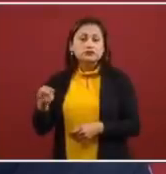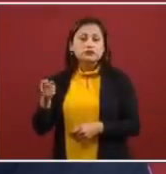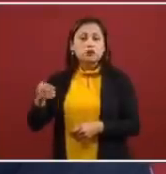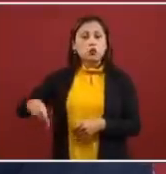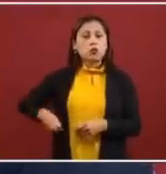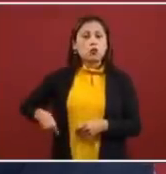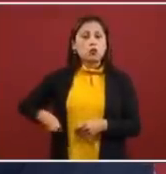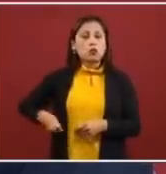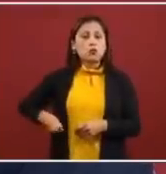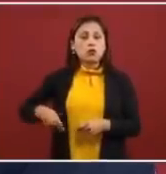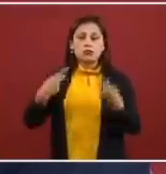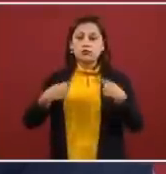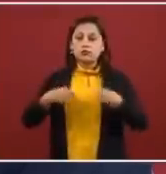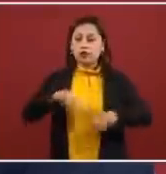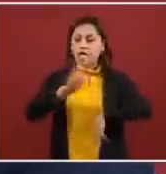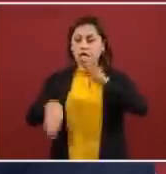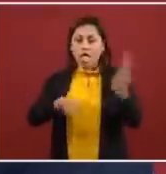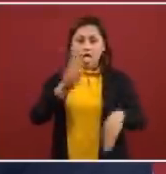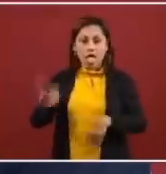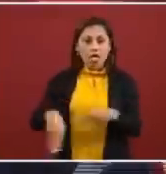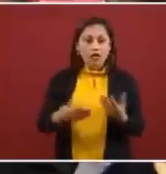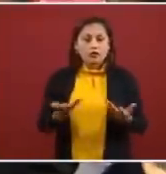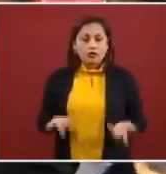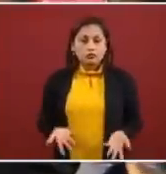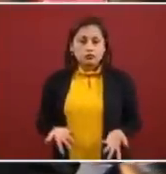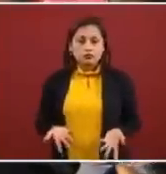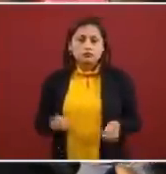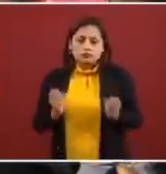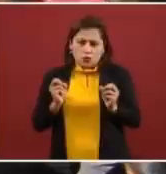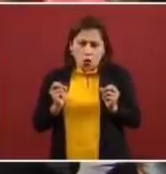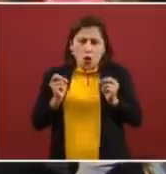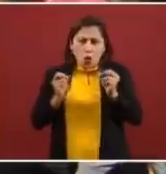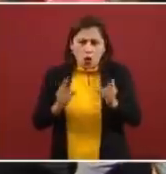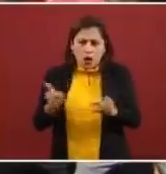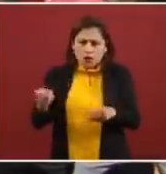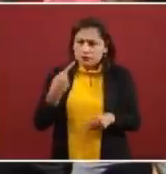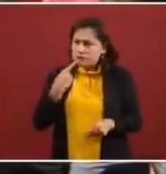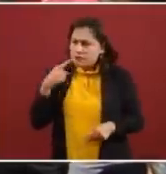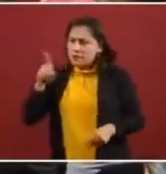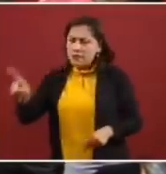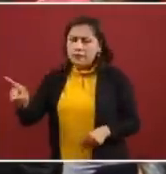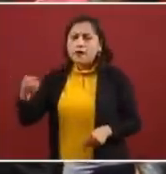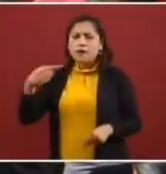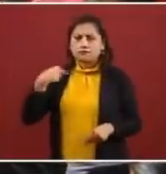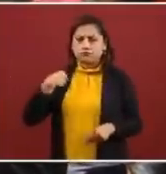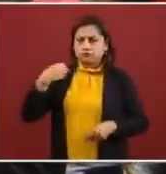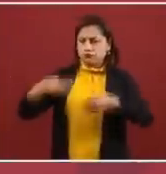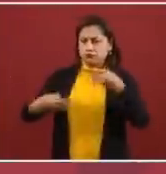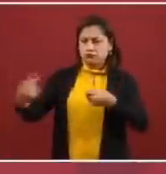cementerio entonces si me gustaría ir a comparecer ante la autoridad si